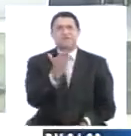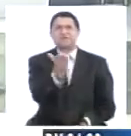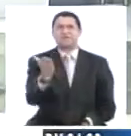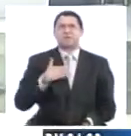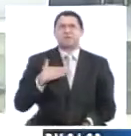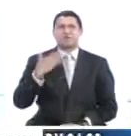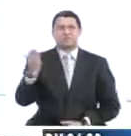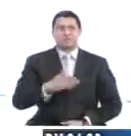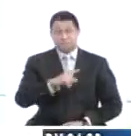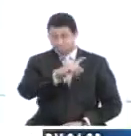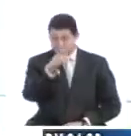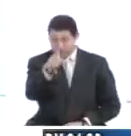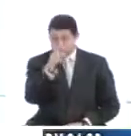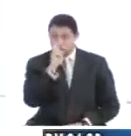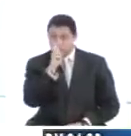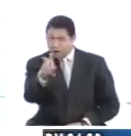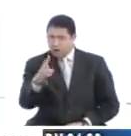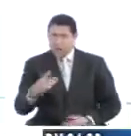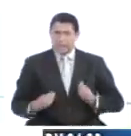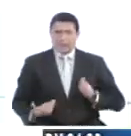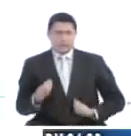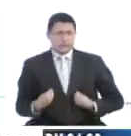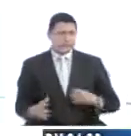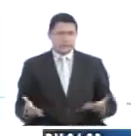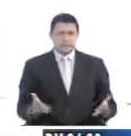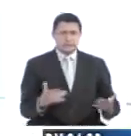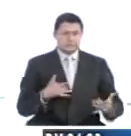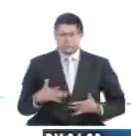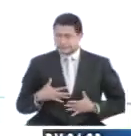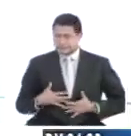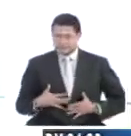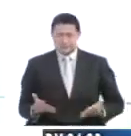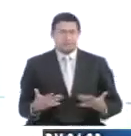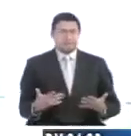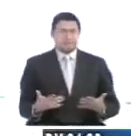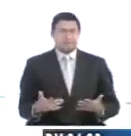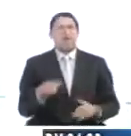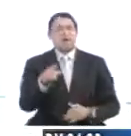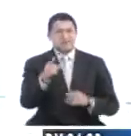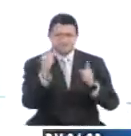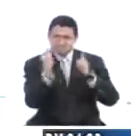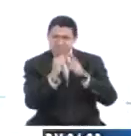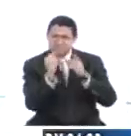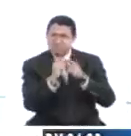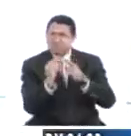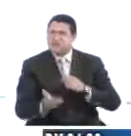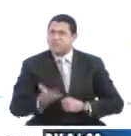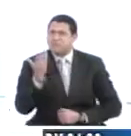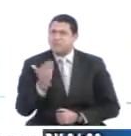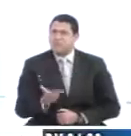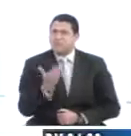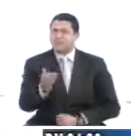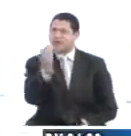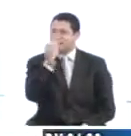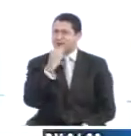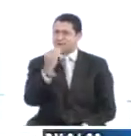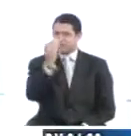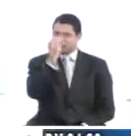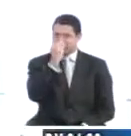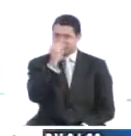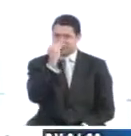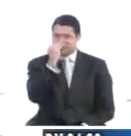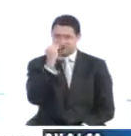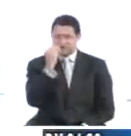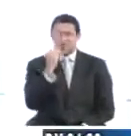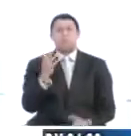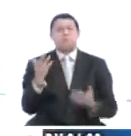de doctor allí veíamos la ansiedad y es un factor como que crucial en la alimentación para salirnos